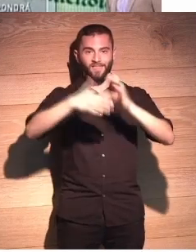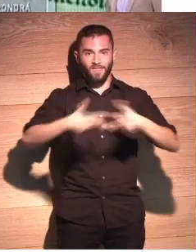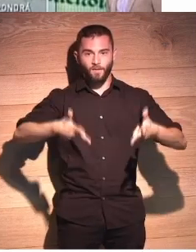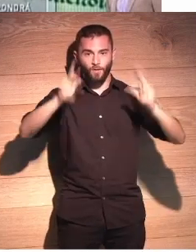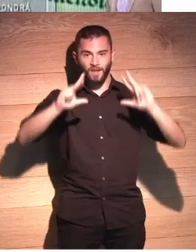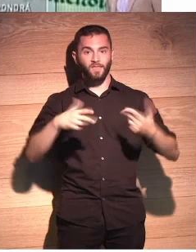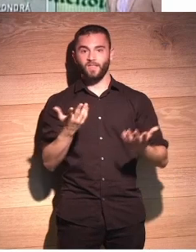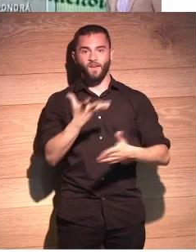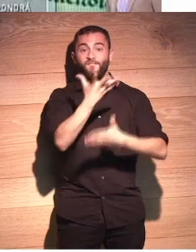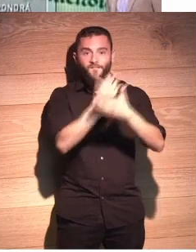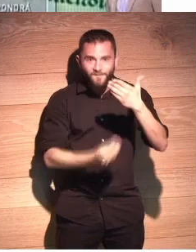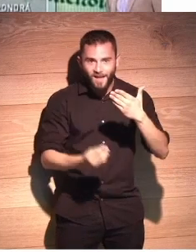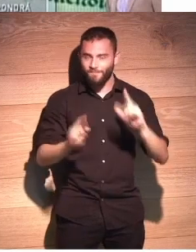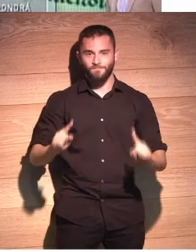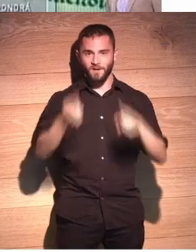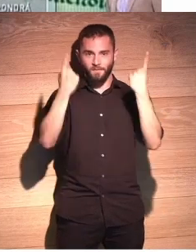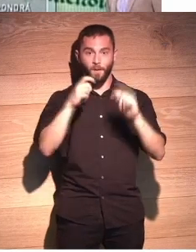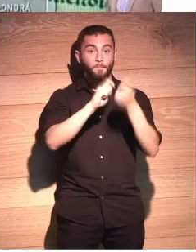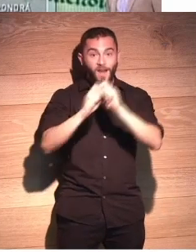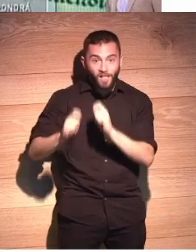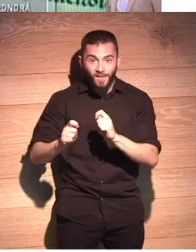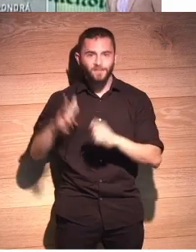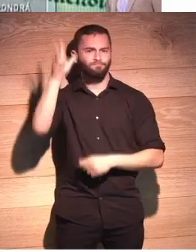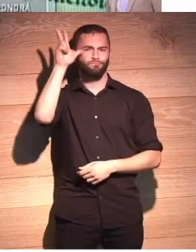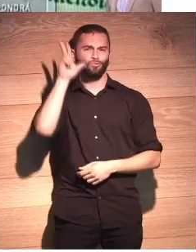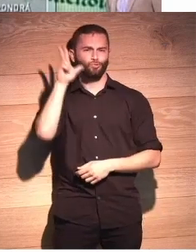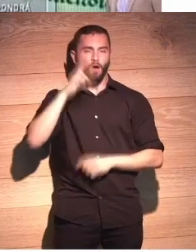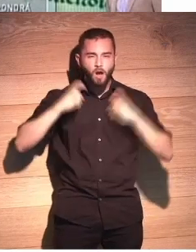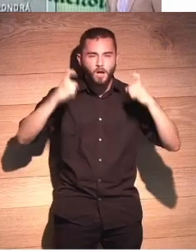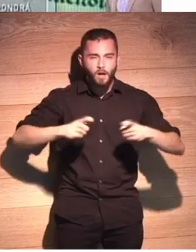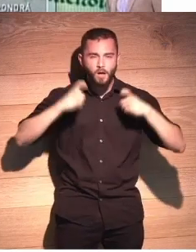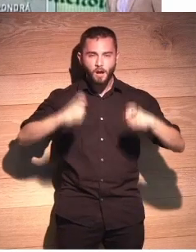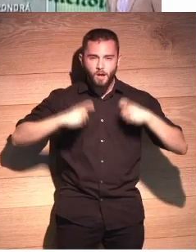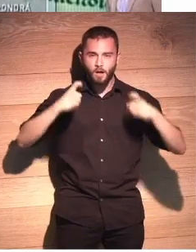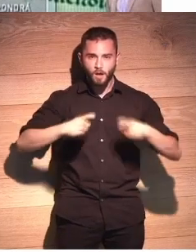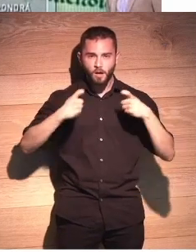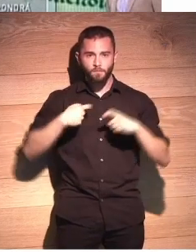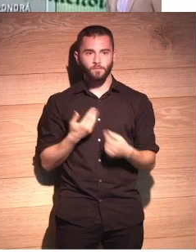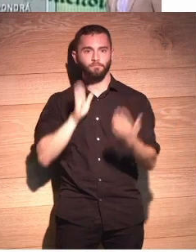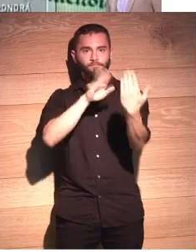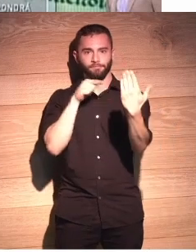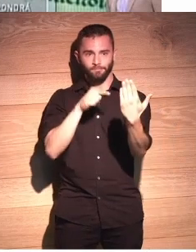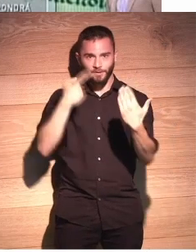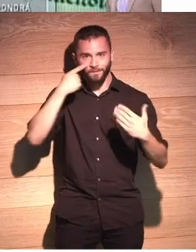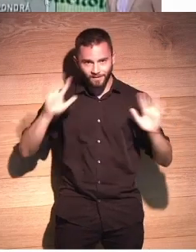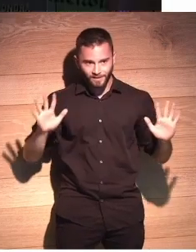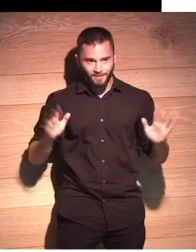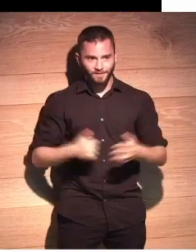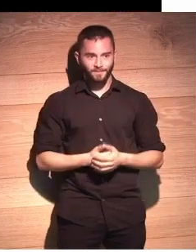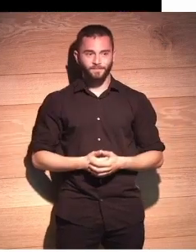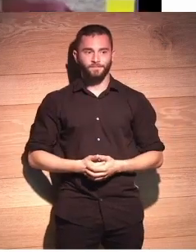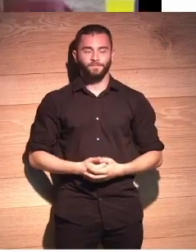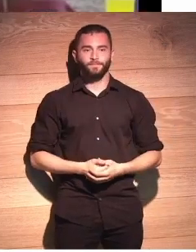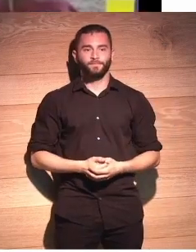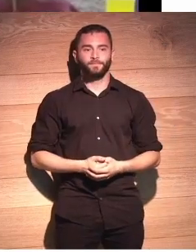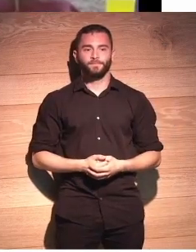fin, periodísticamente ha sido todo un privilegio no exento de esfuerzos ímprobos, afrontando, fíjense... Vamos a ver si